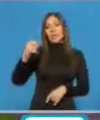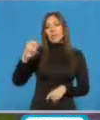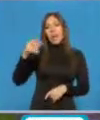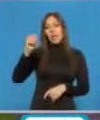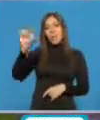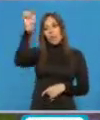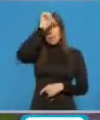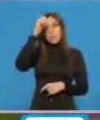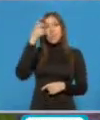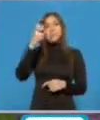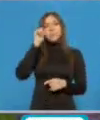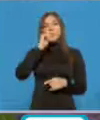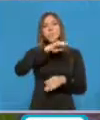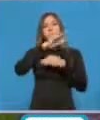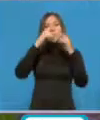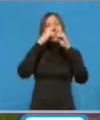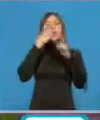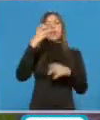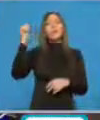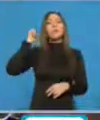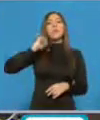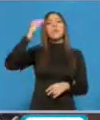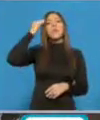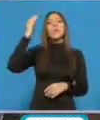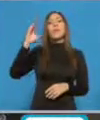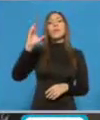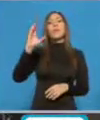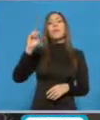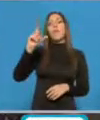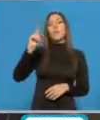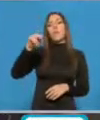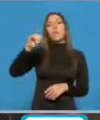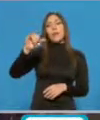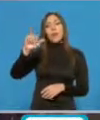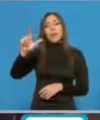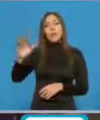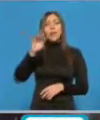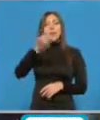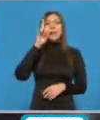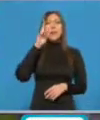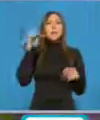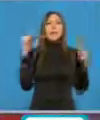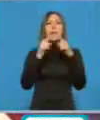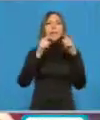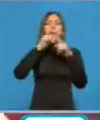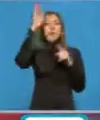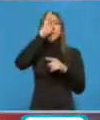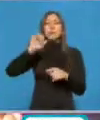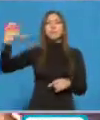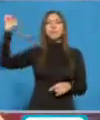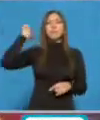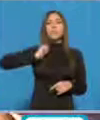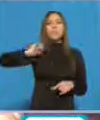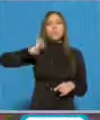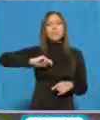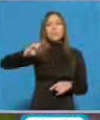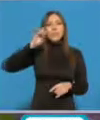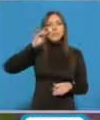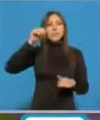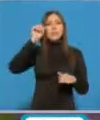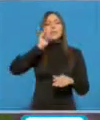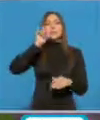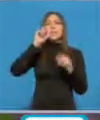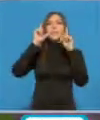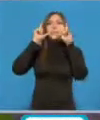sumamente venerado en la época colonial. Y de hecho, si ustedes se fijan en las iglesias más antiguas, siempre van a encontrar una figura